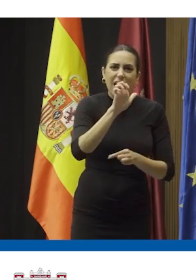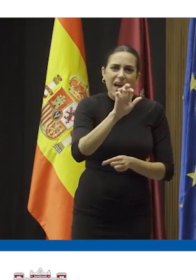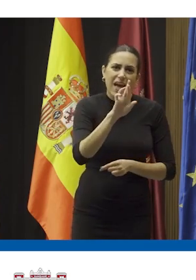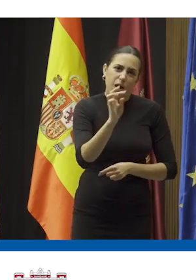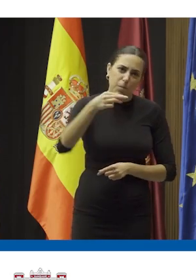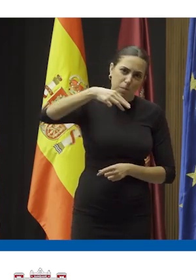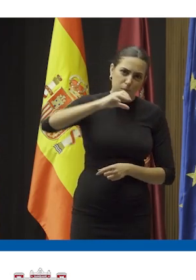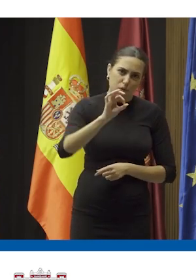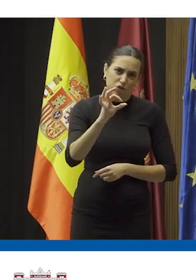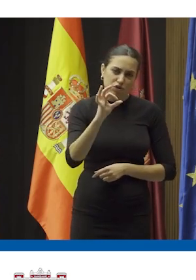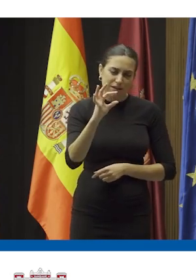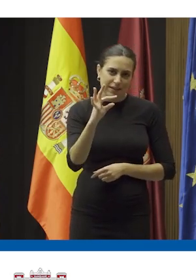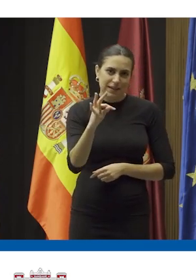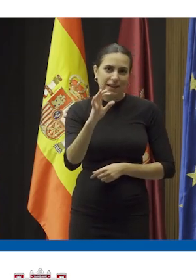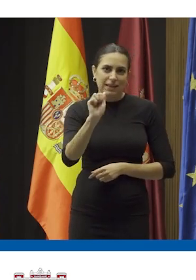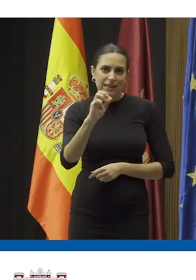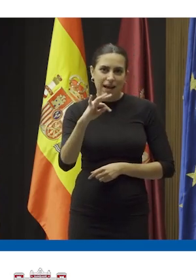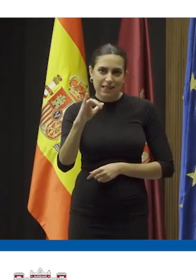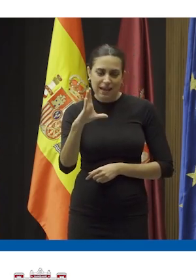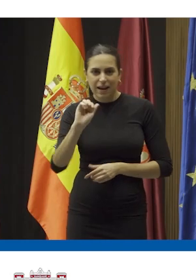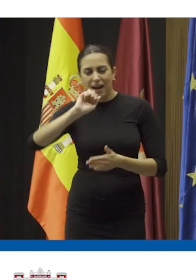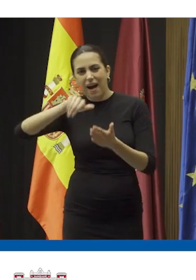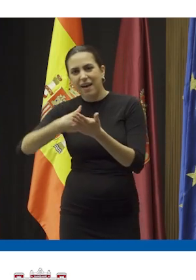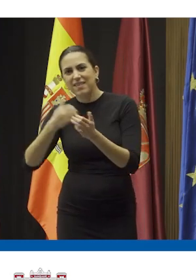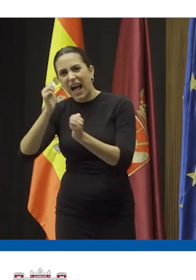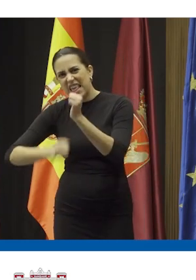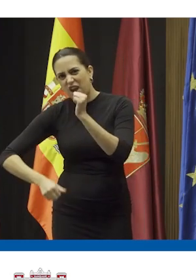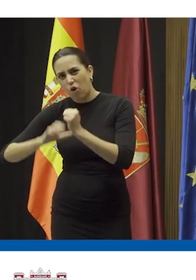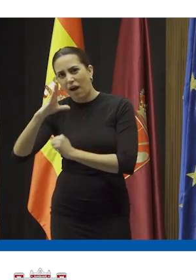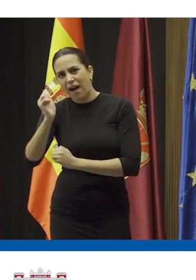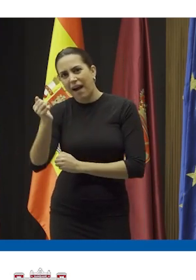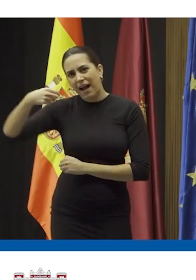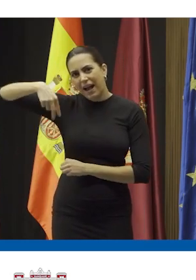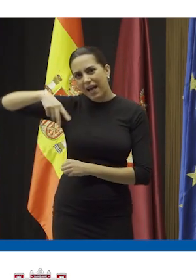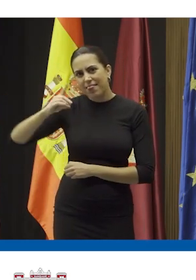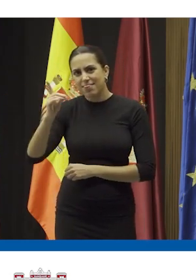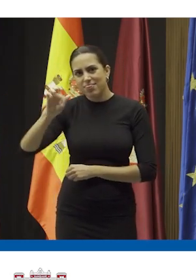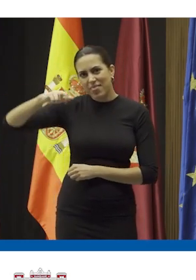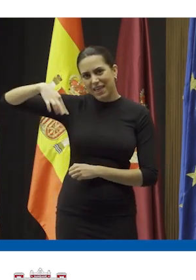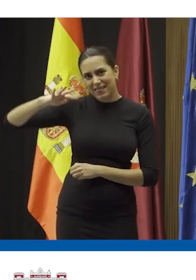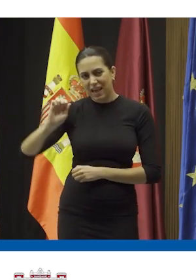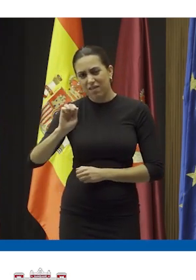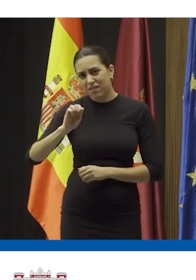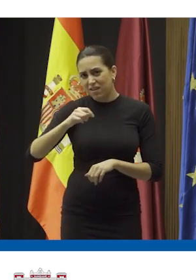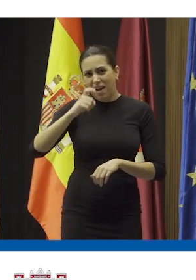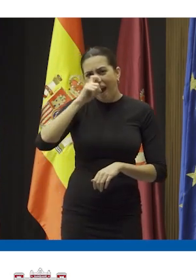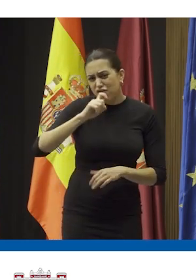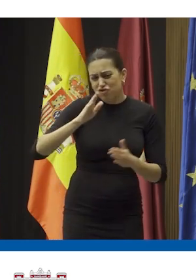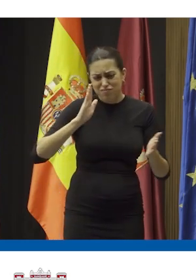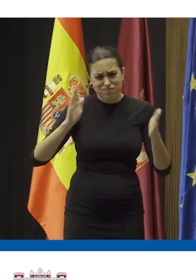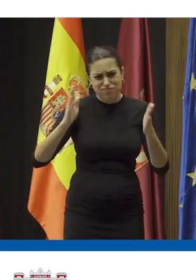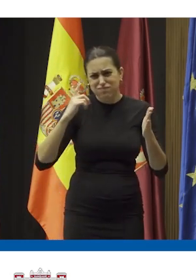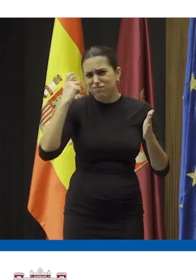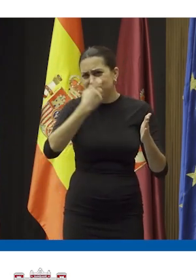candente. Claro, son muchos tiempos, muchos años para que los avances realmente dejen su... Yo